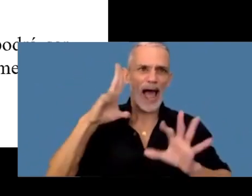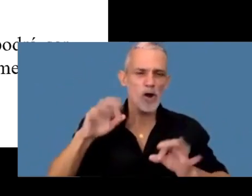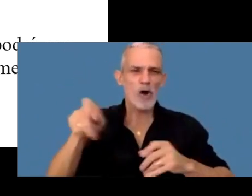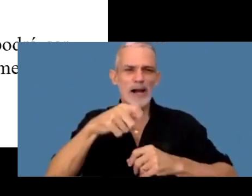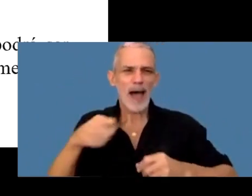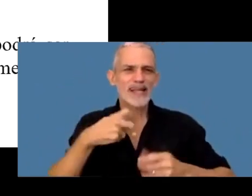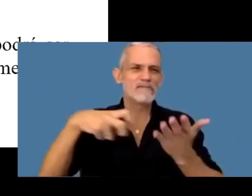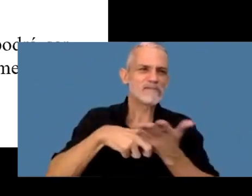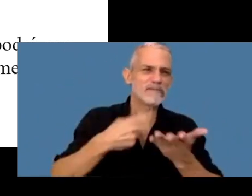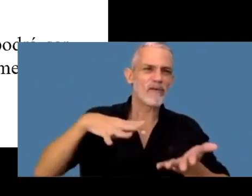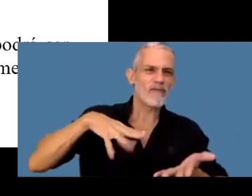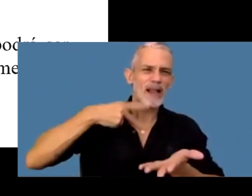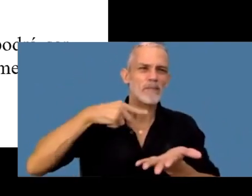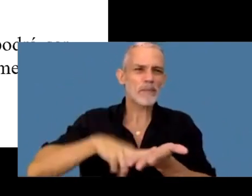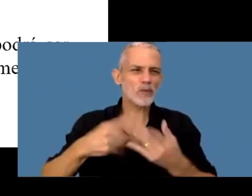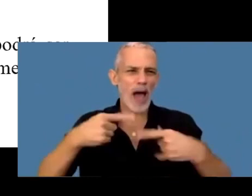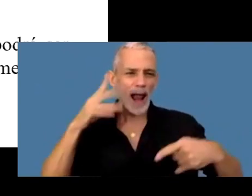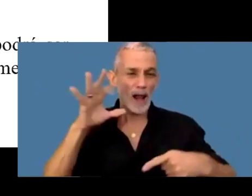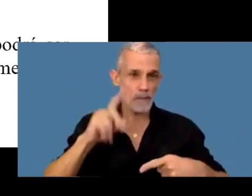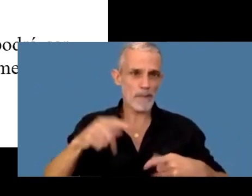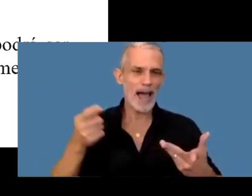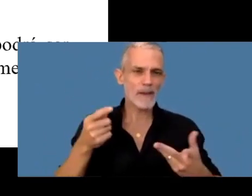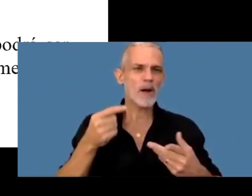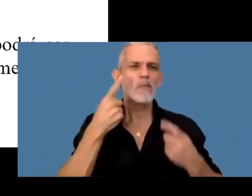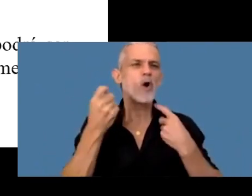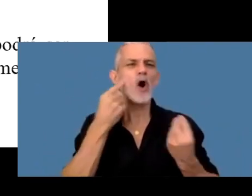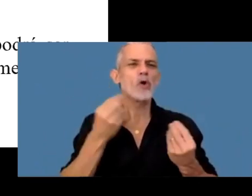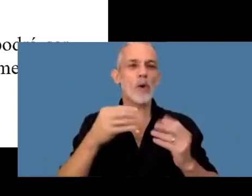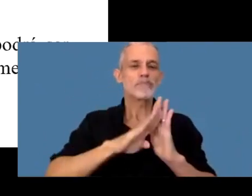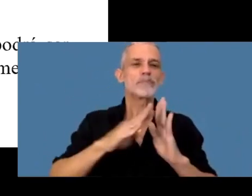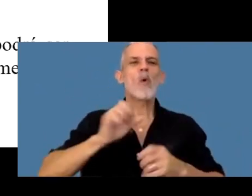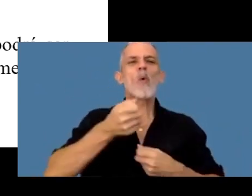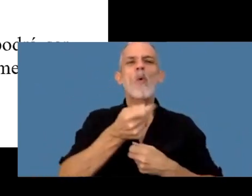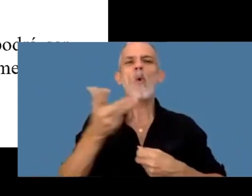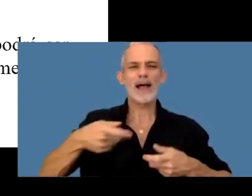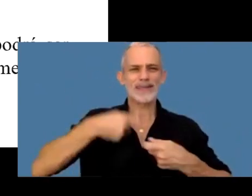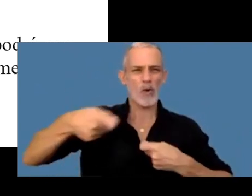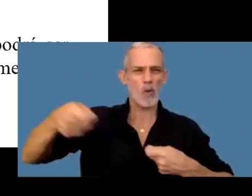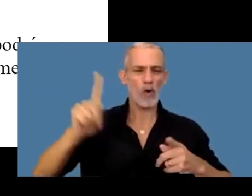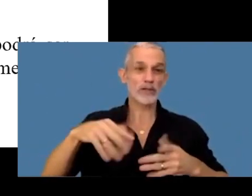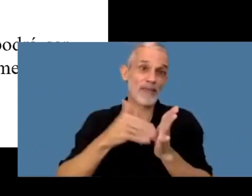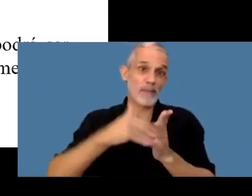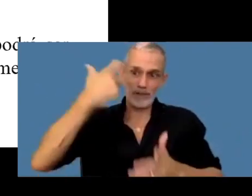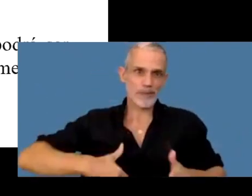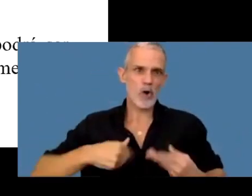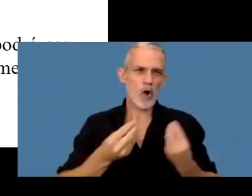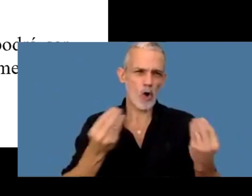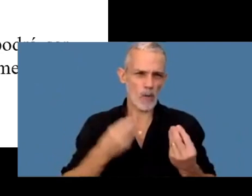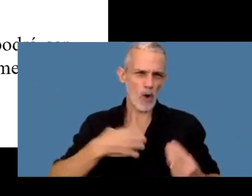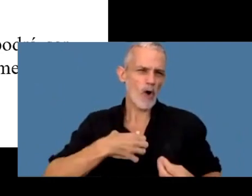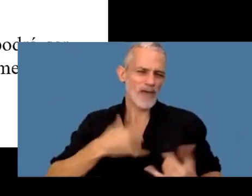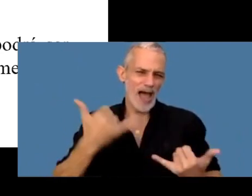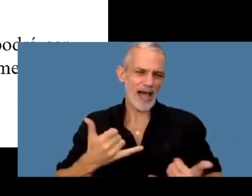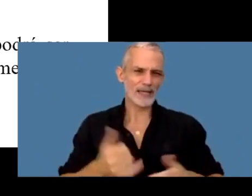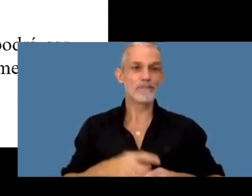de fiscalización, así se define cuáles son las cuotas dependiendo de su calificación. Se había